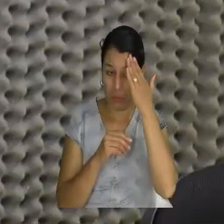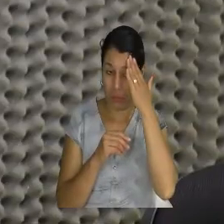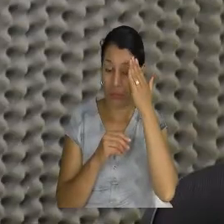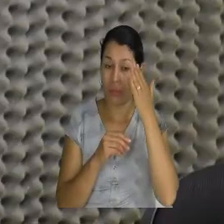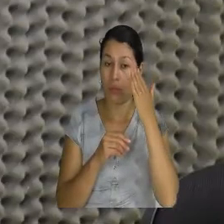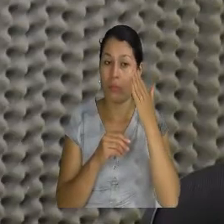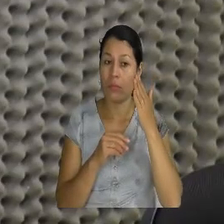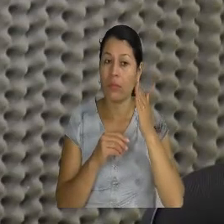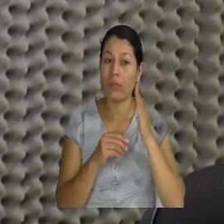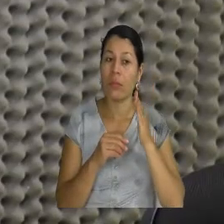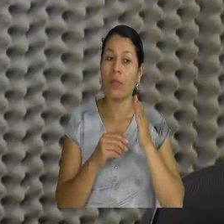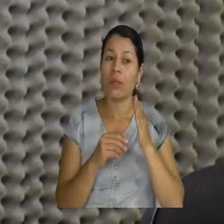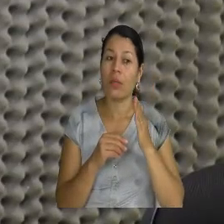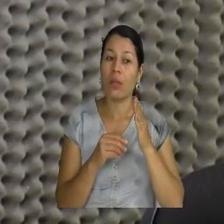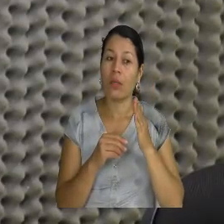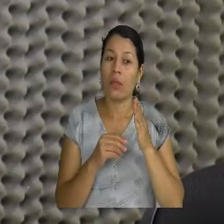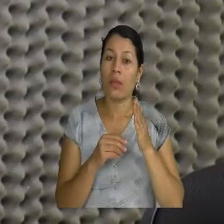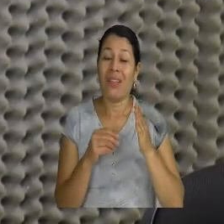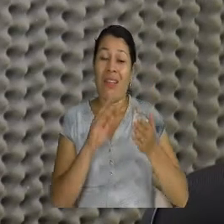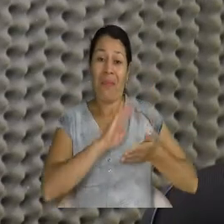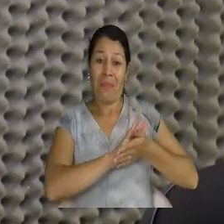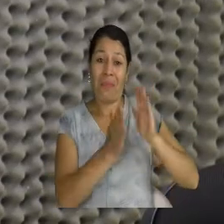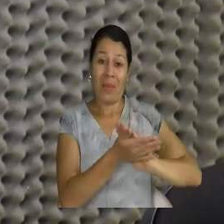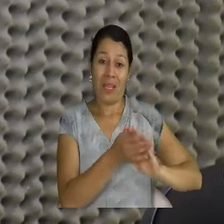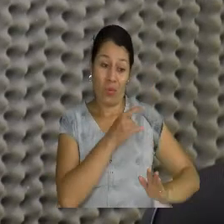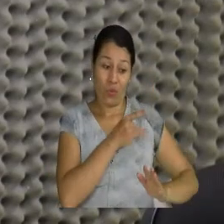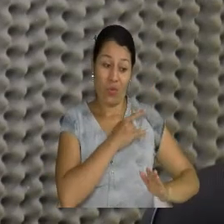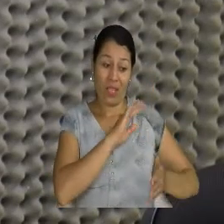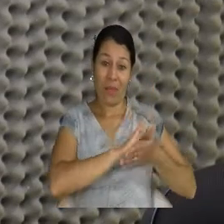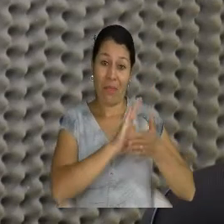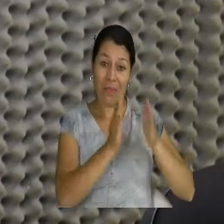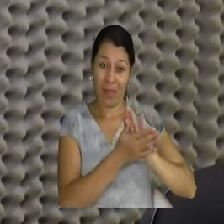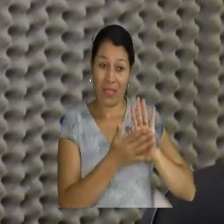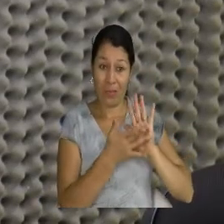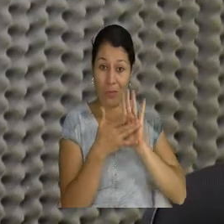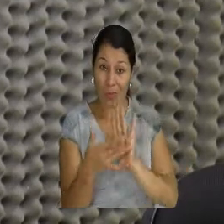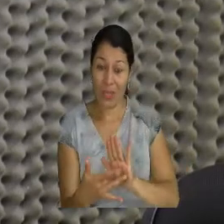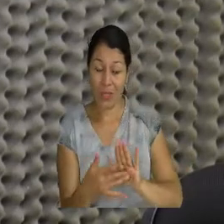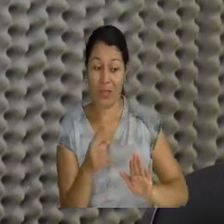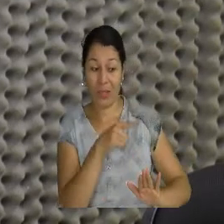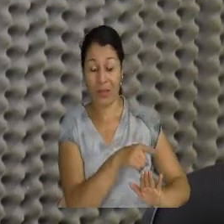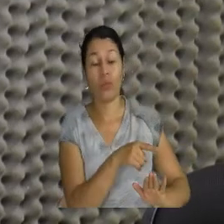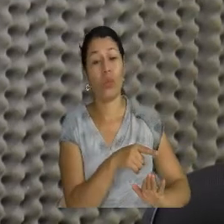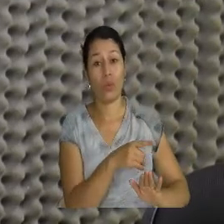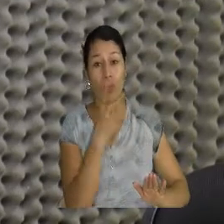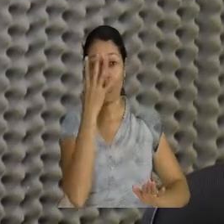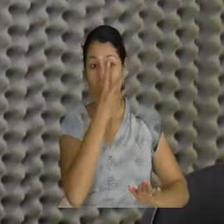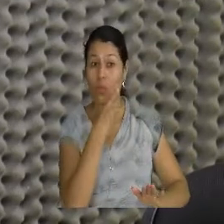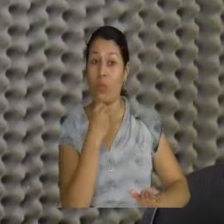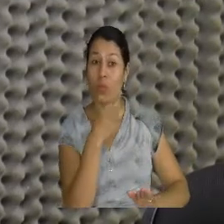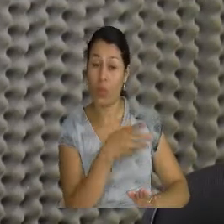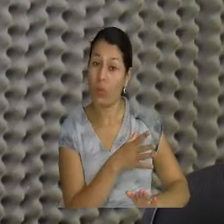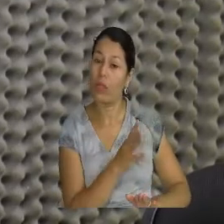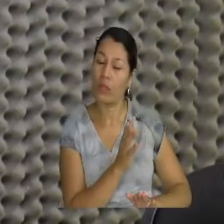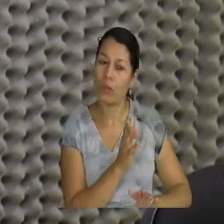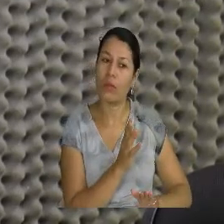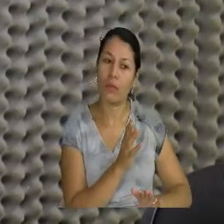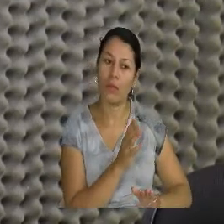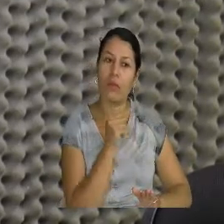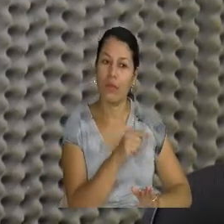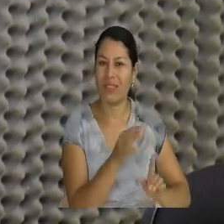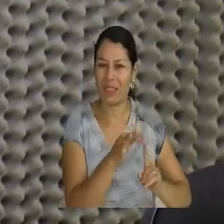que arma la Unipaz es un show fantástico ahí. La Unipaz se viene especializando en ese